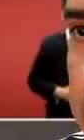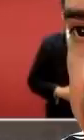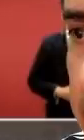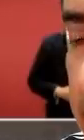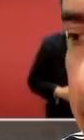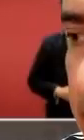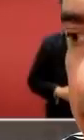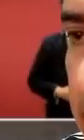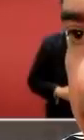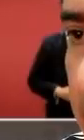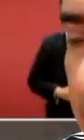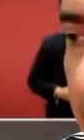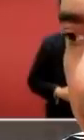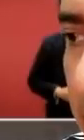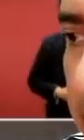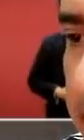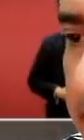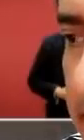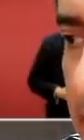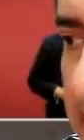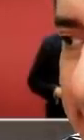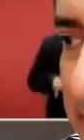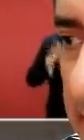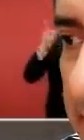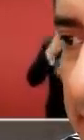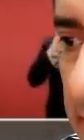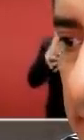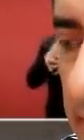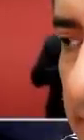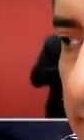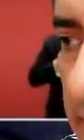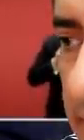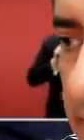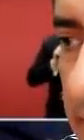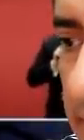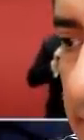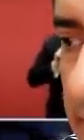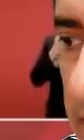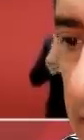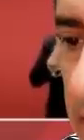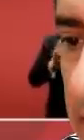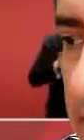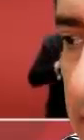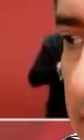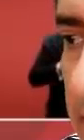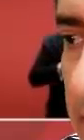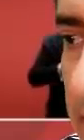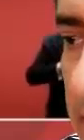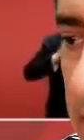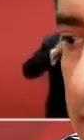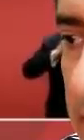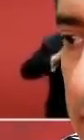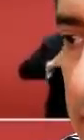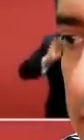no lo dice en plan amenazante lo dice explicando